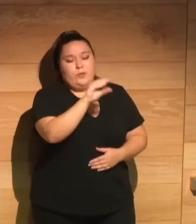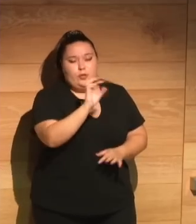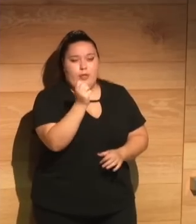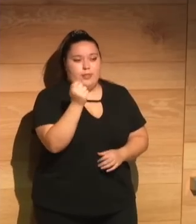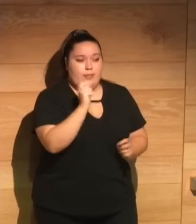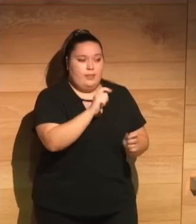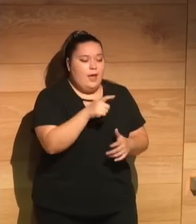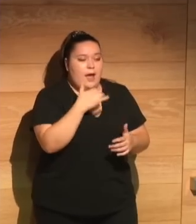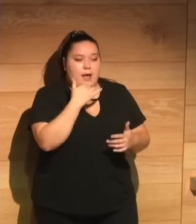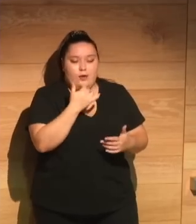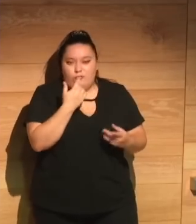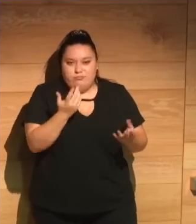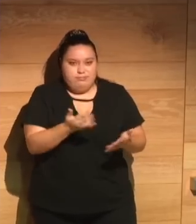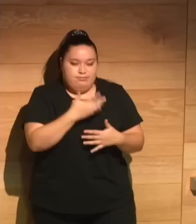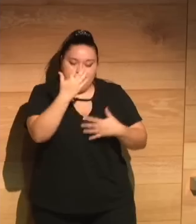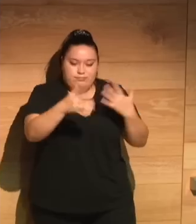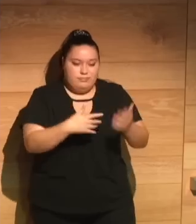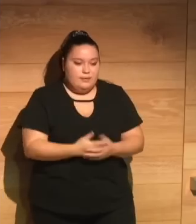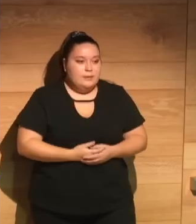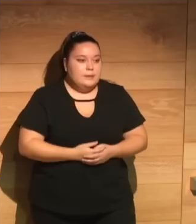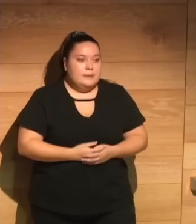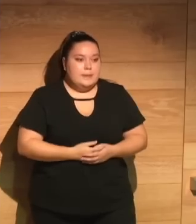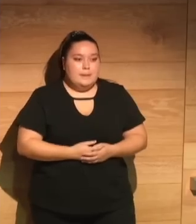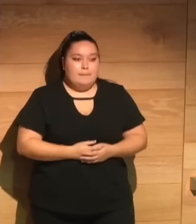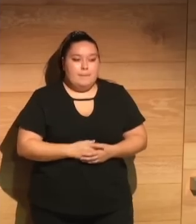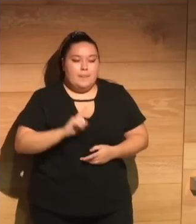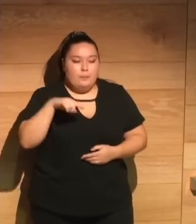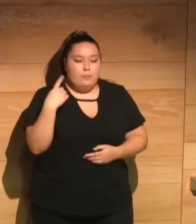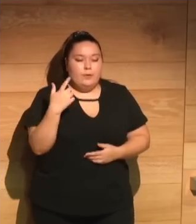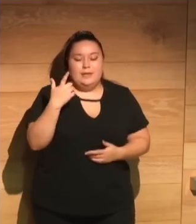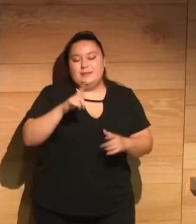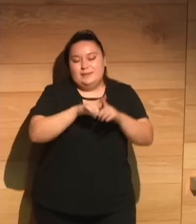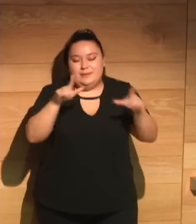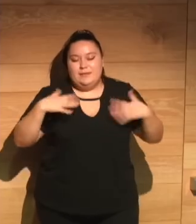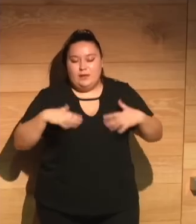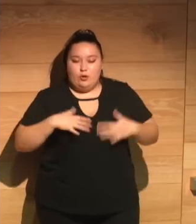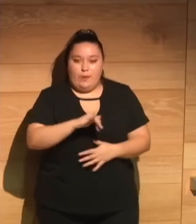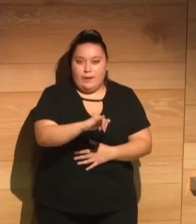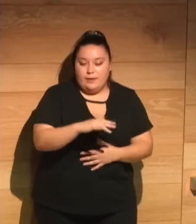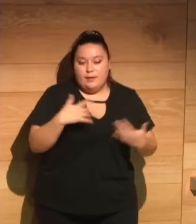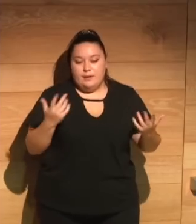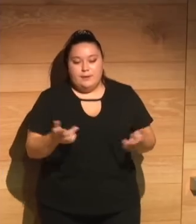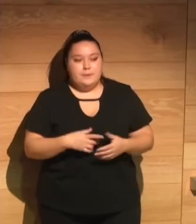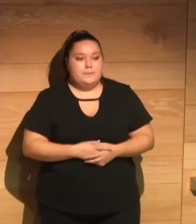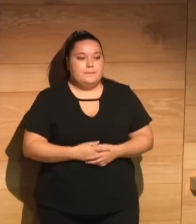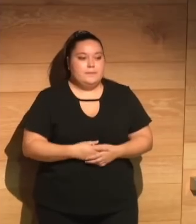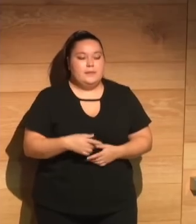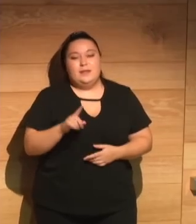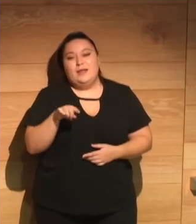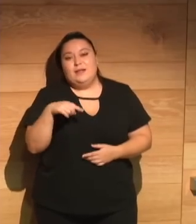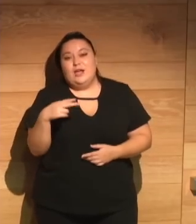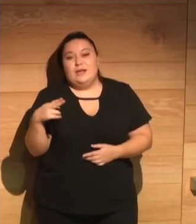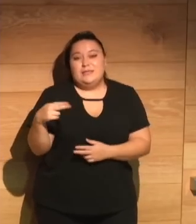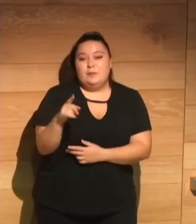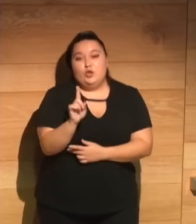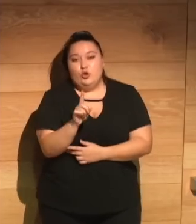con temas muy sociales. Empezaron a hacer bingos en lugar de sombras de Java. Había, y luego a veces tiendas de ropa. Sombra más pequeña, que... la culebrilla blanca para